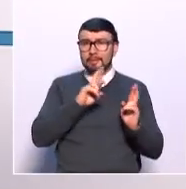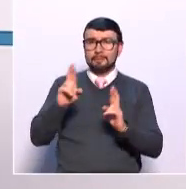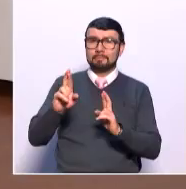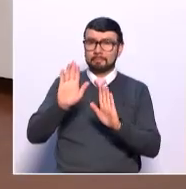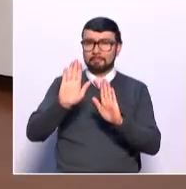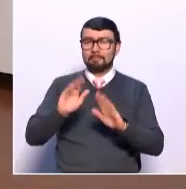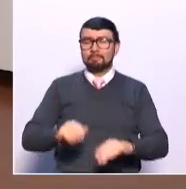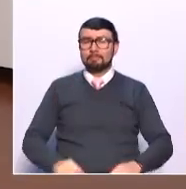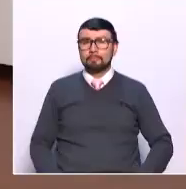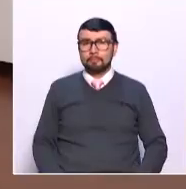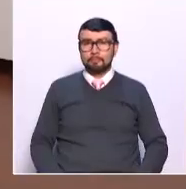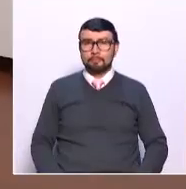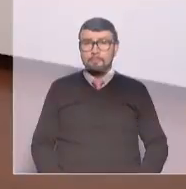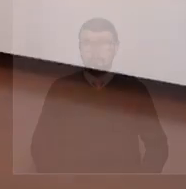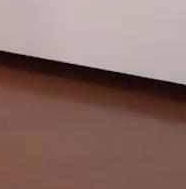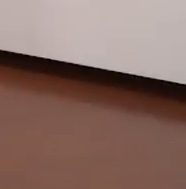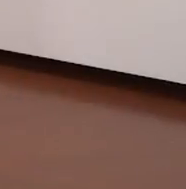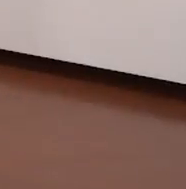obviamente